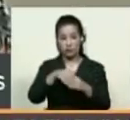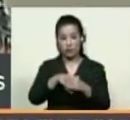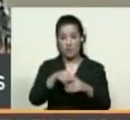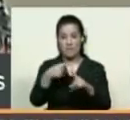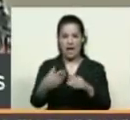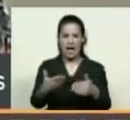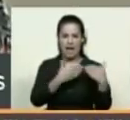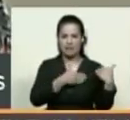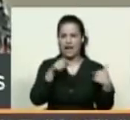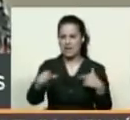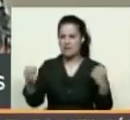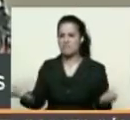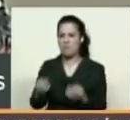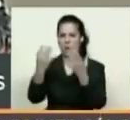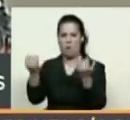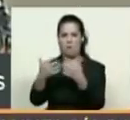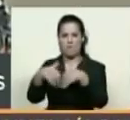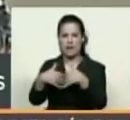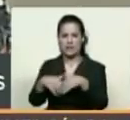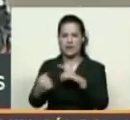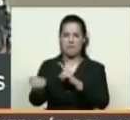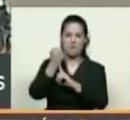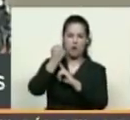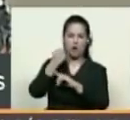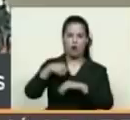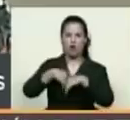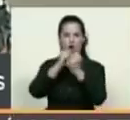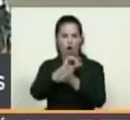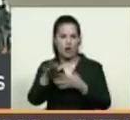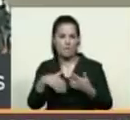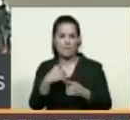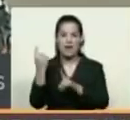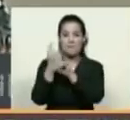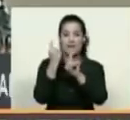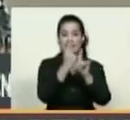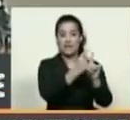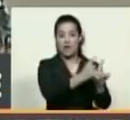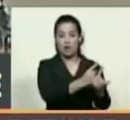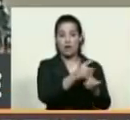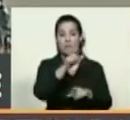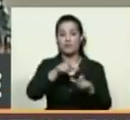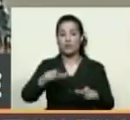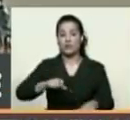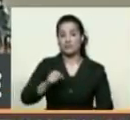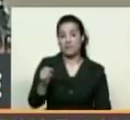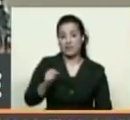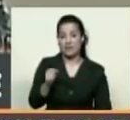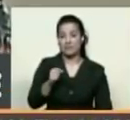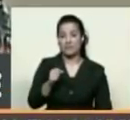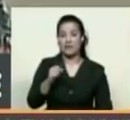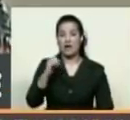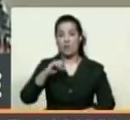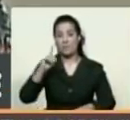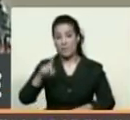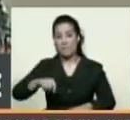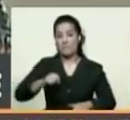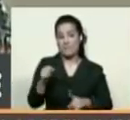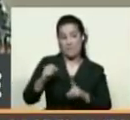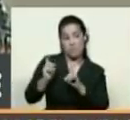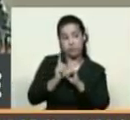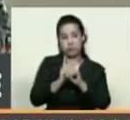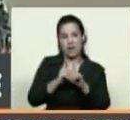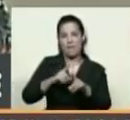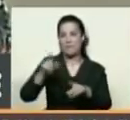se quemaron máquinas de votación, agredieron, golpearon, persiguieron funcionarios del Poder Electoral que se empeñaron